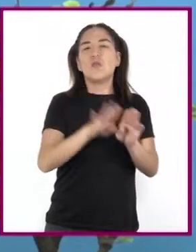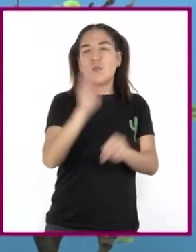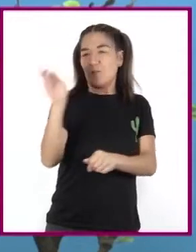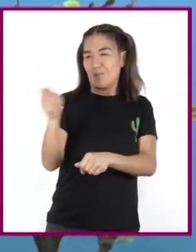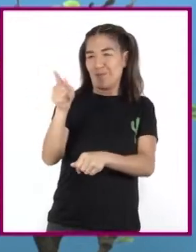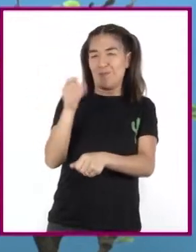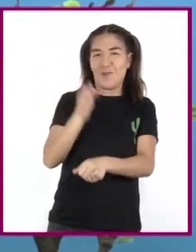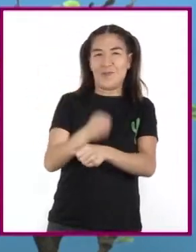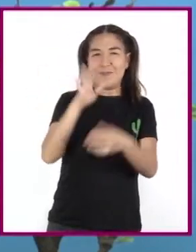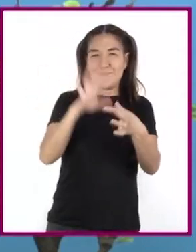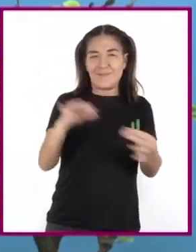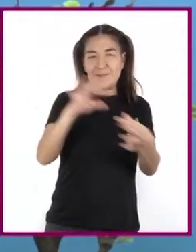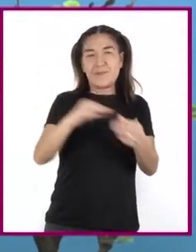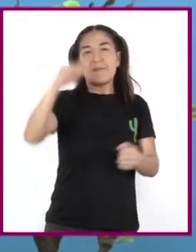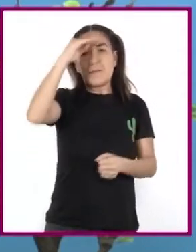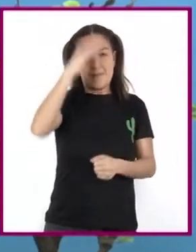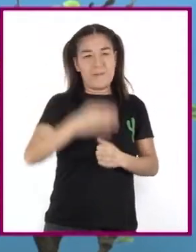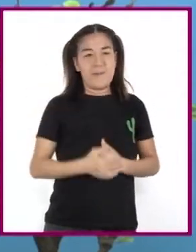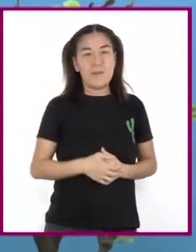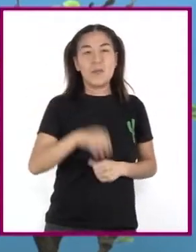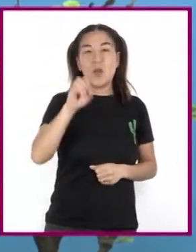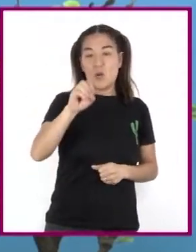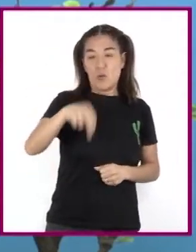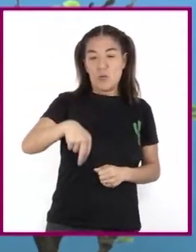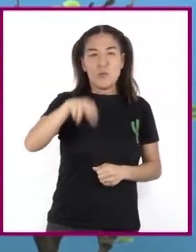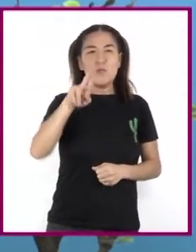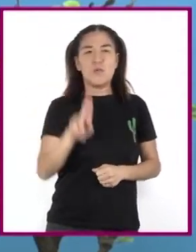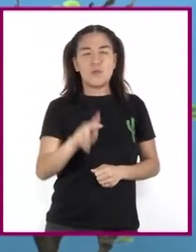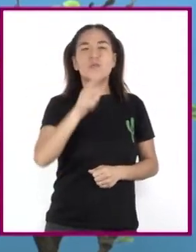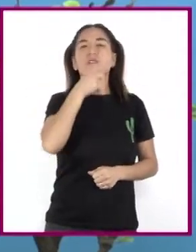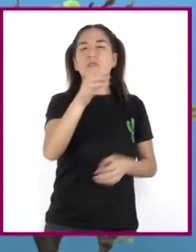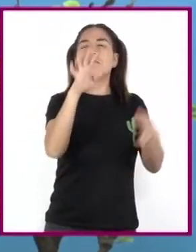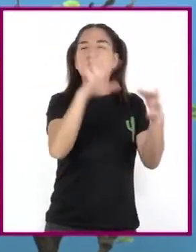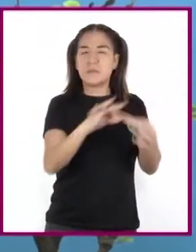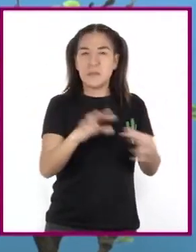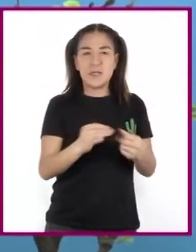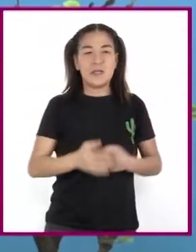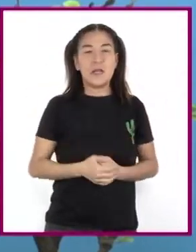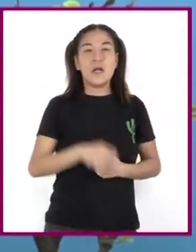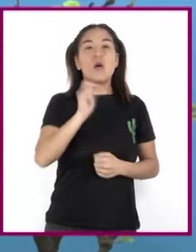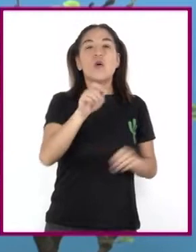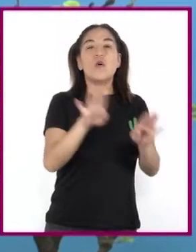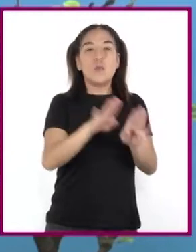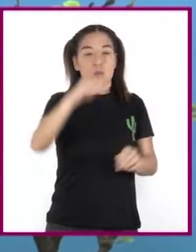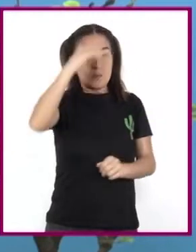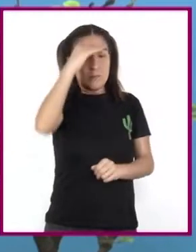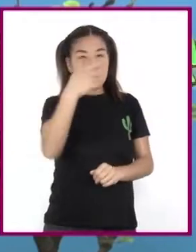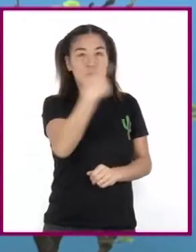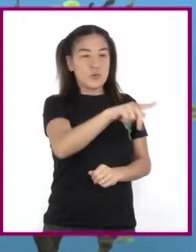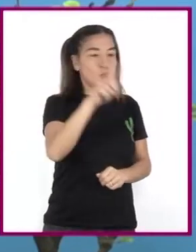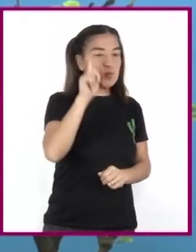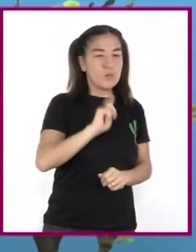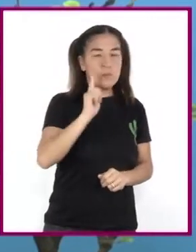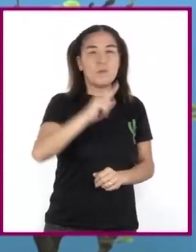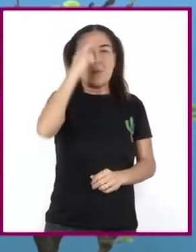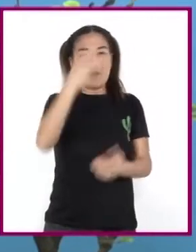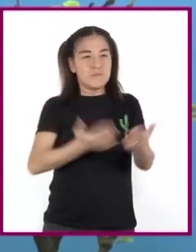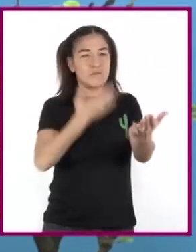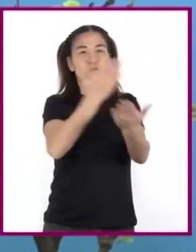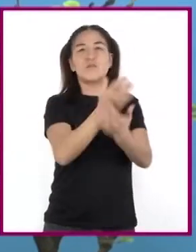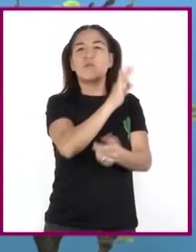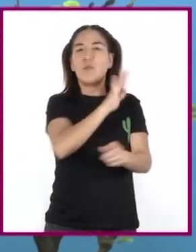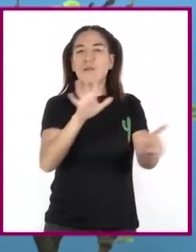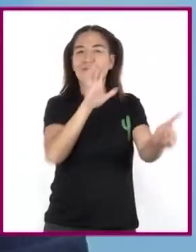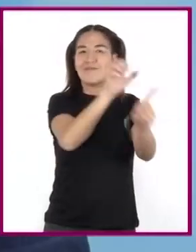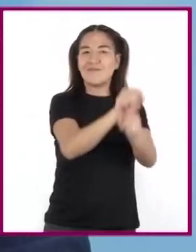señalas. La ONU plantea que la perspectiva de género es un enfoque que permitirá alcanzar la igualdad entre los